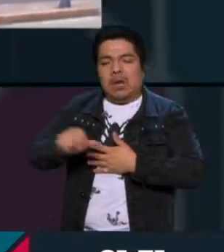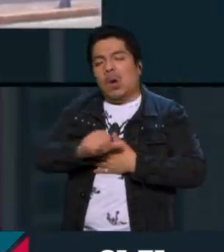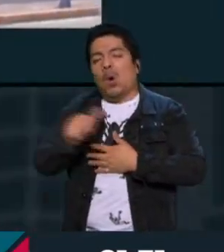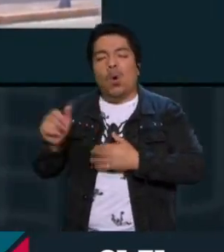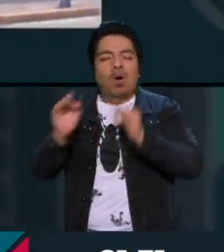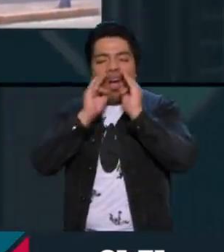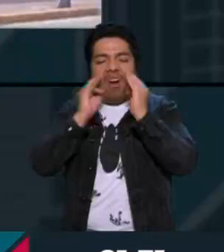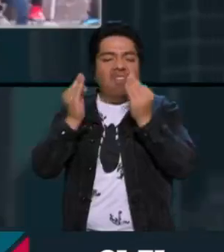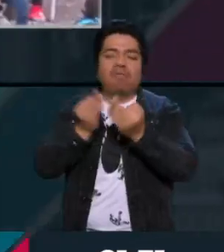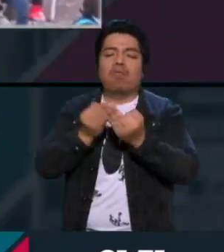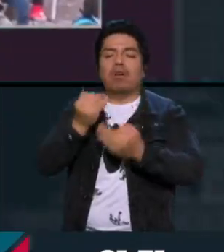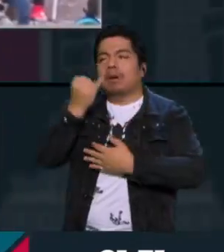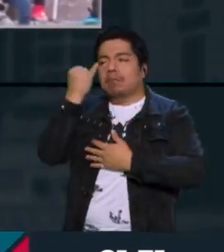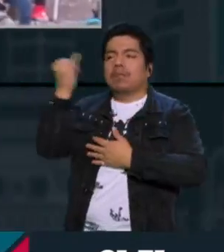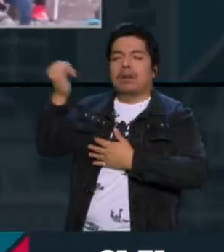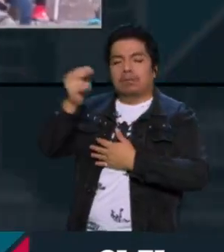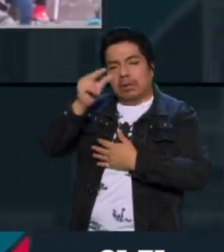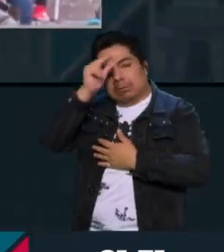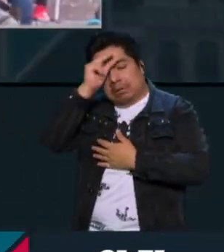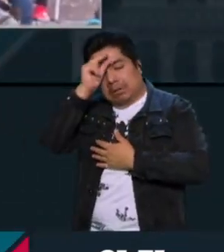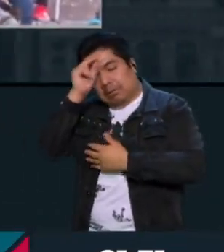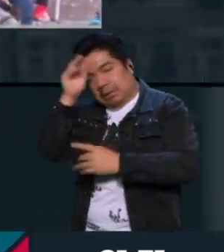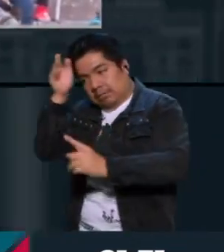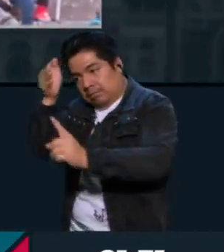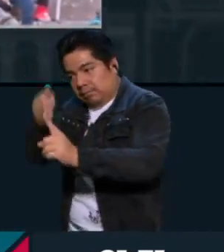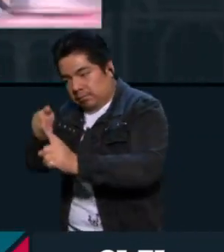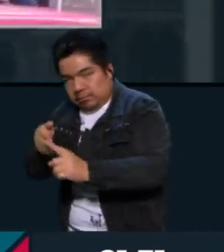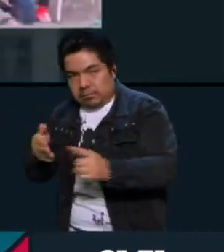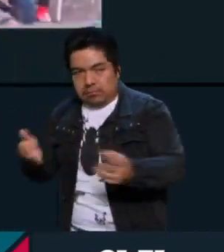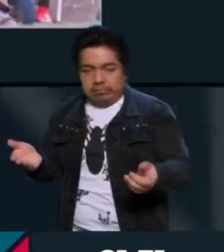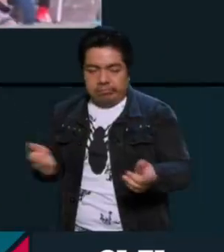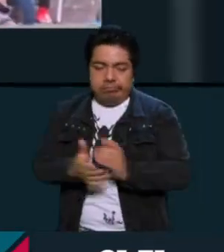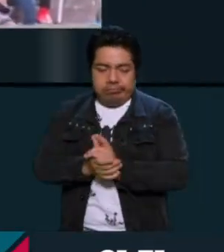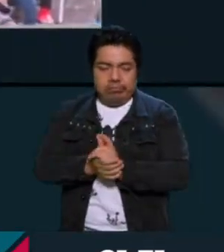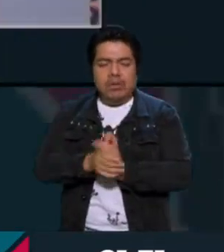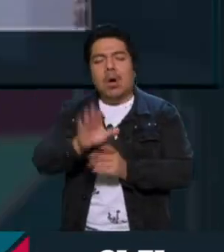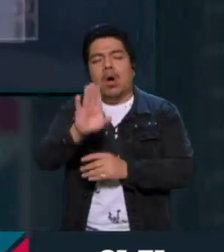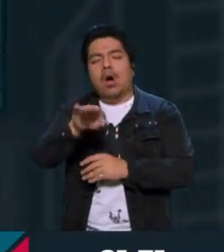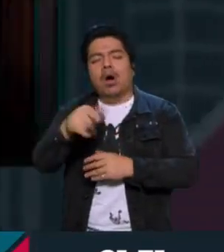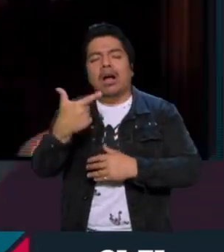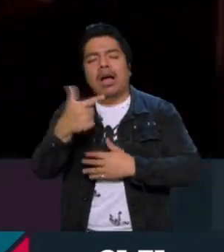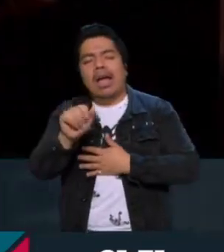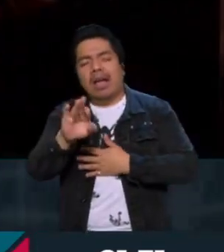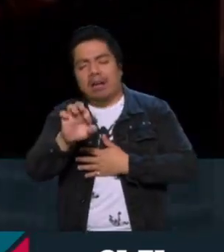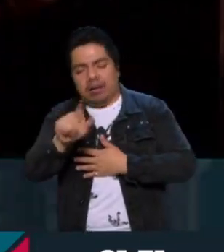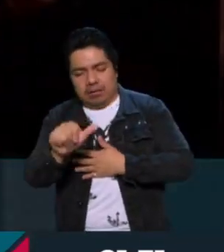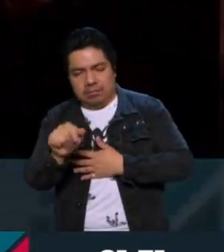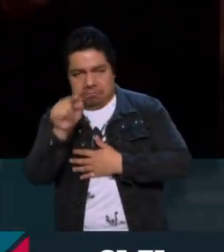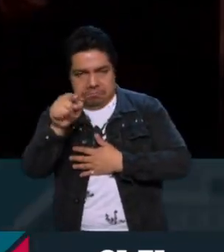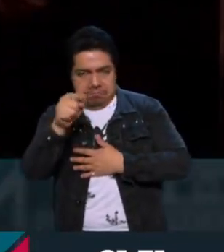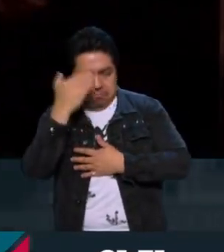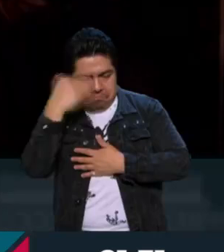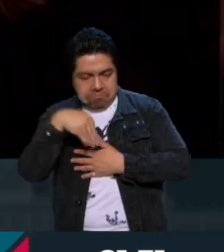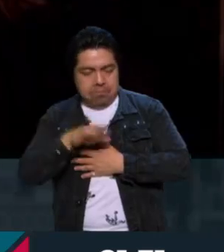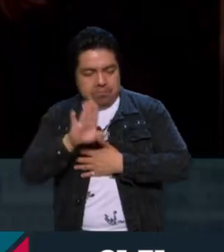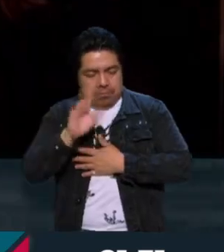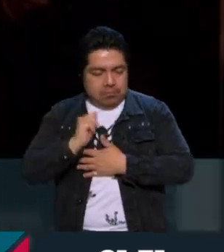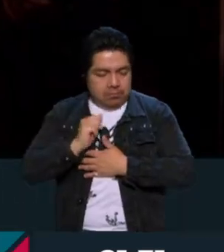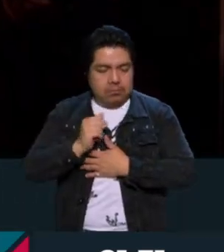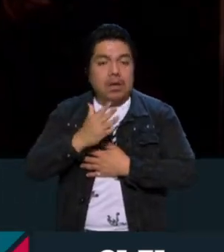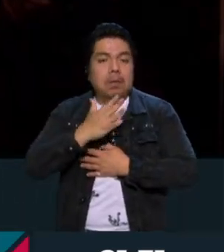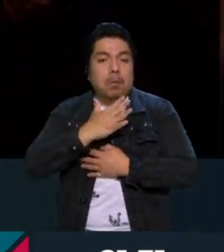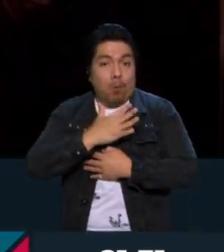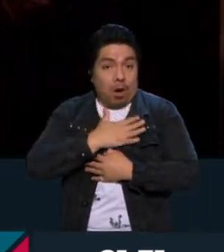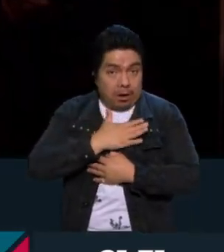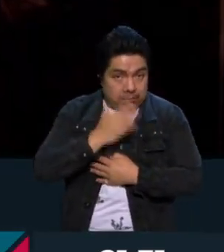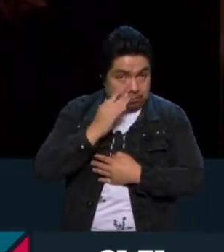mucho más directas y concretas de protestar. Oye, Gabriela, y me gustaría preguntarte, porque digo, al final tú eres la experta, pero según yo,